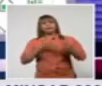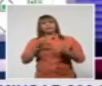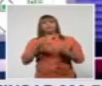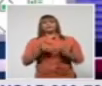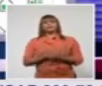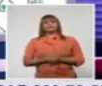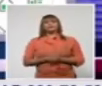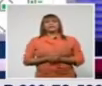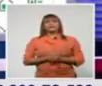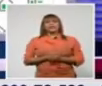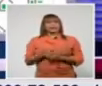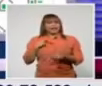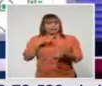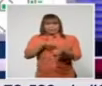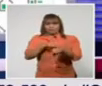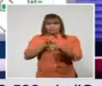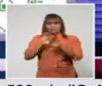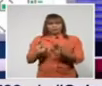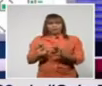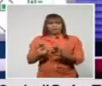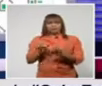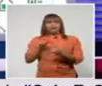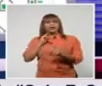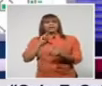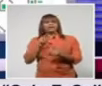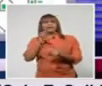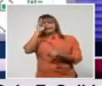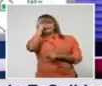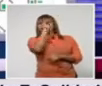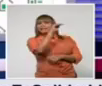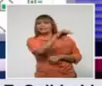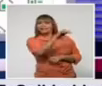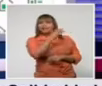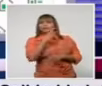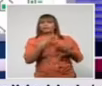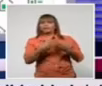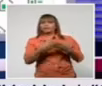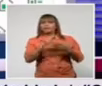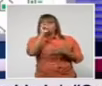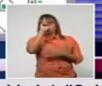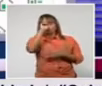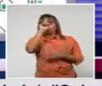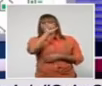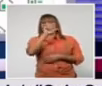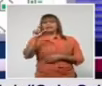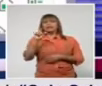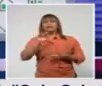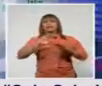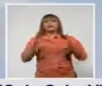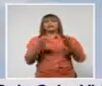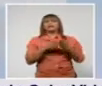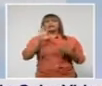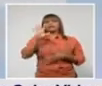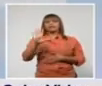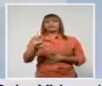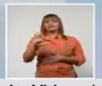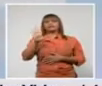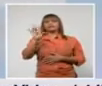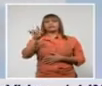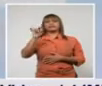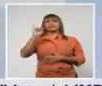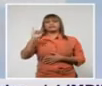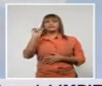que en este minuto se encuentran ingresados en nuestras instituciones hospitalarias un total de 516